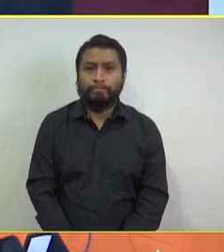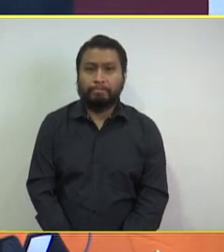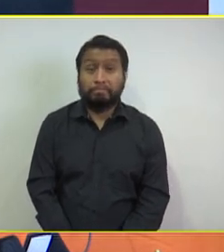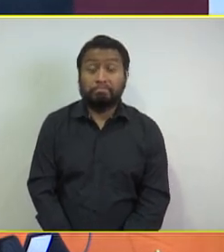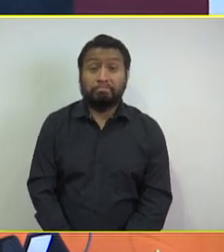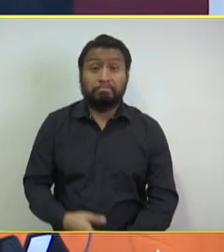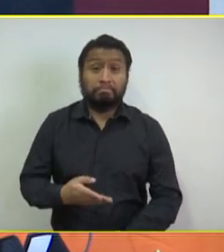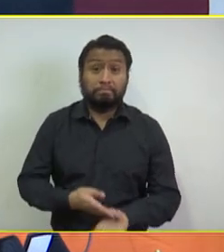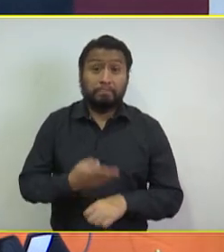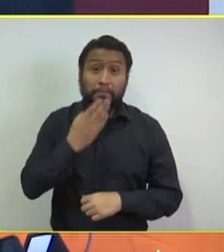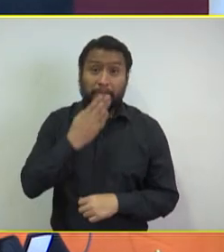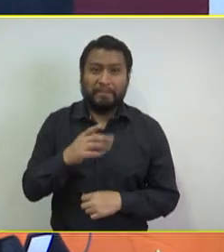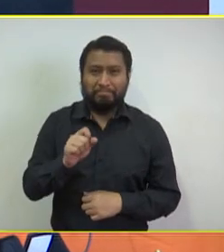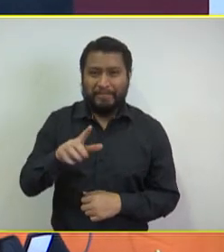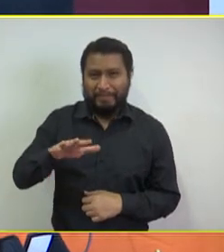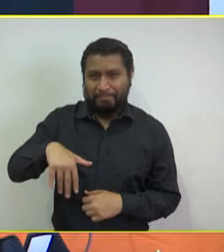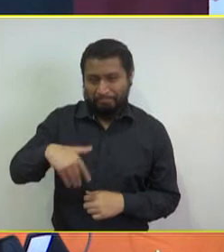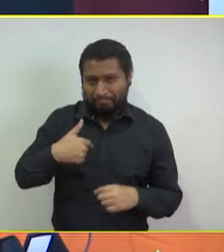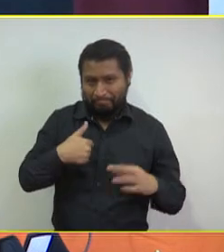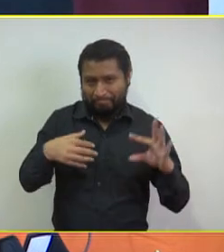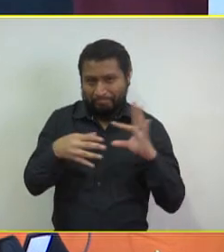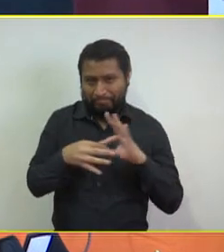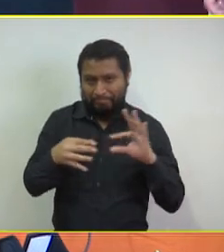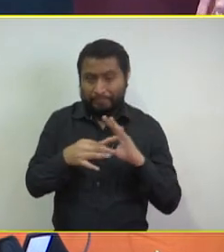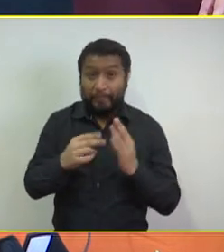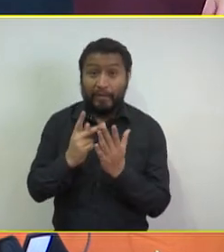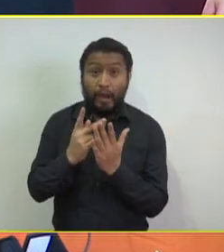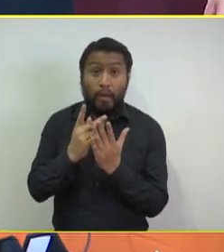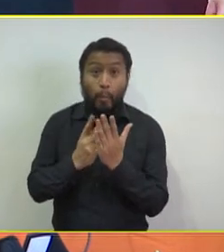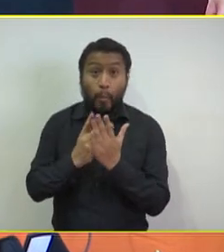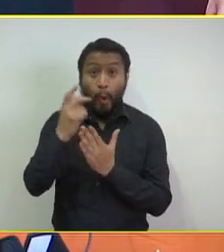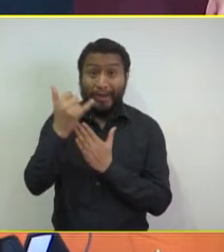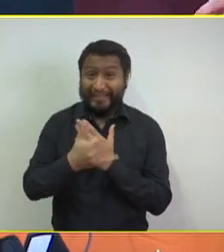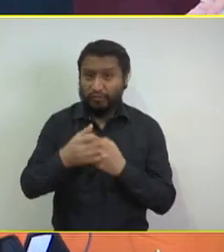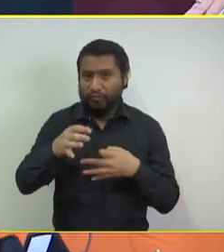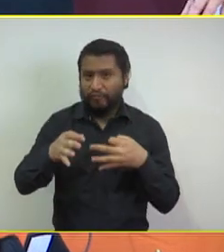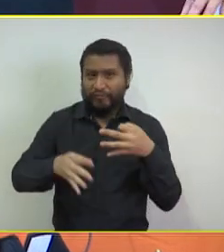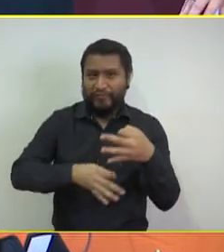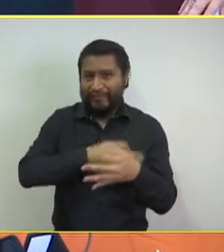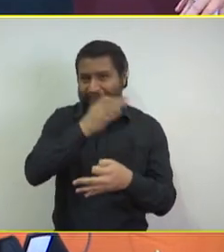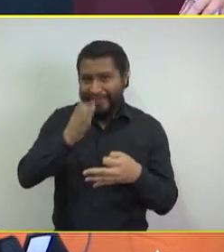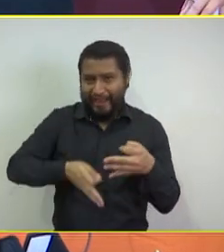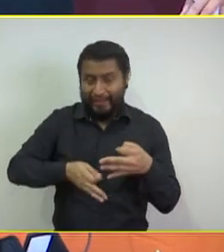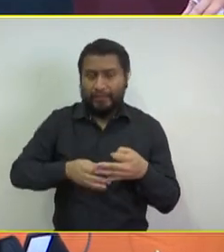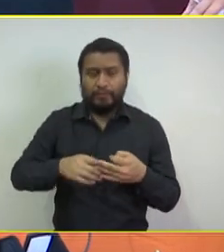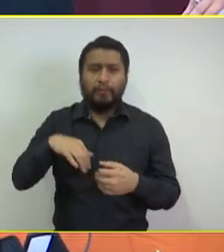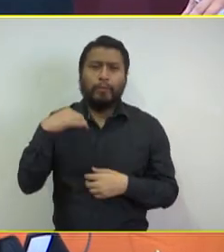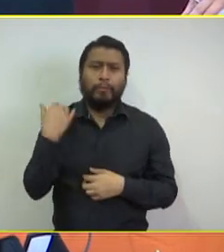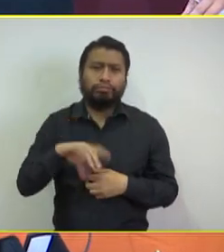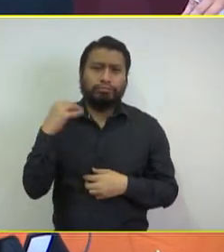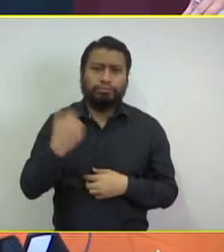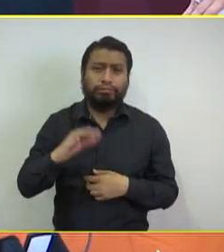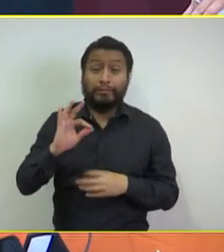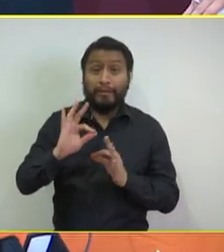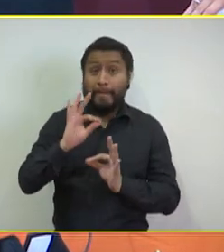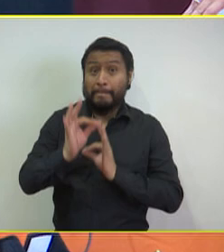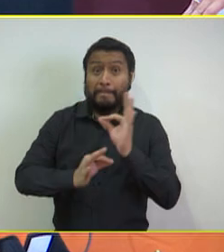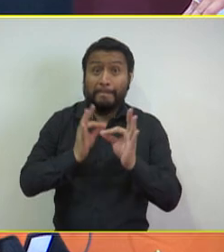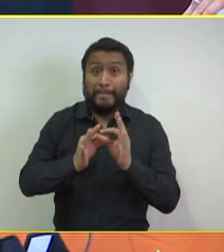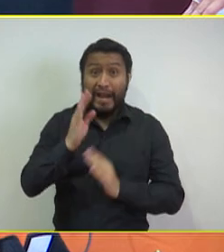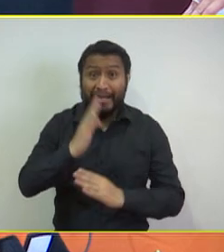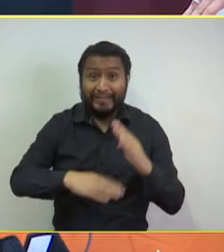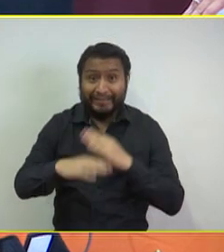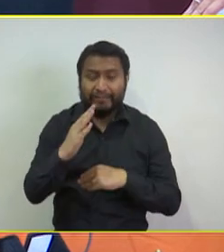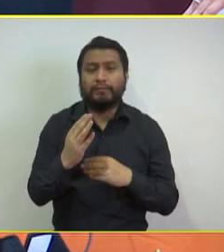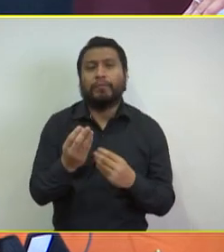Muy bien, como mencionábamos, este proyecto terminal pues fue posible gracias a la